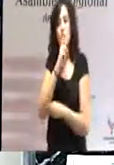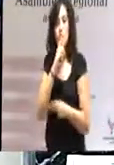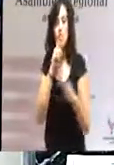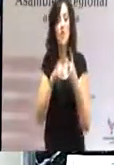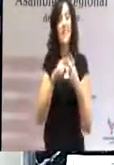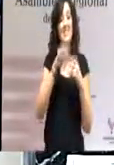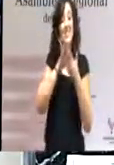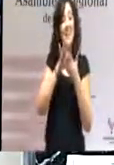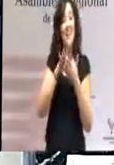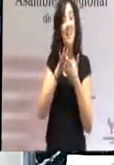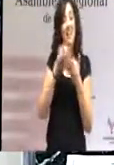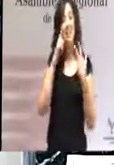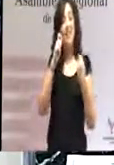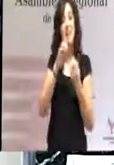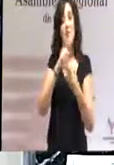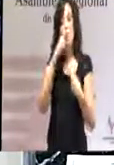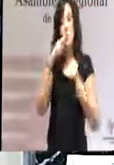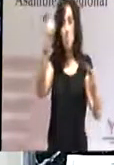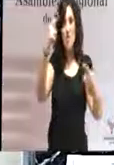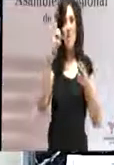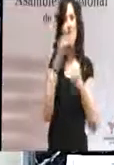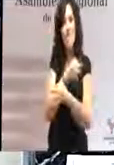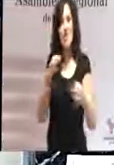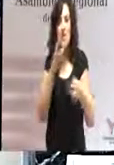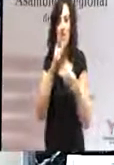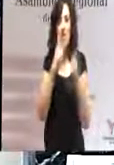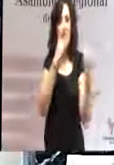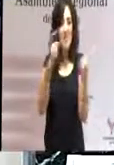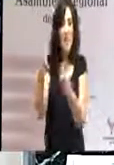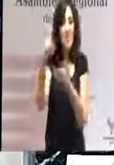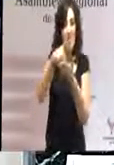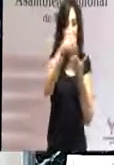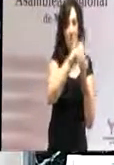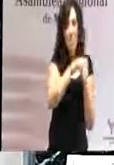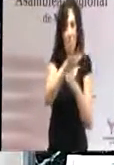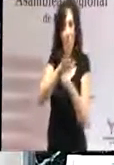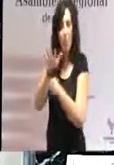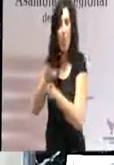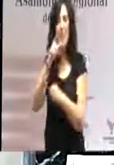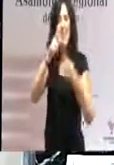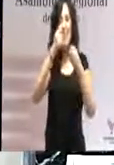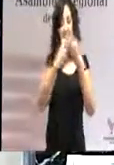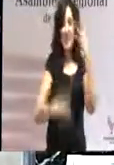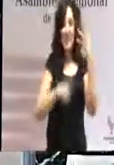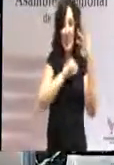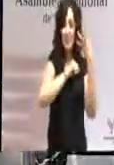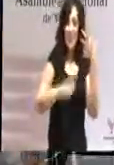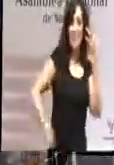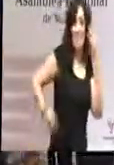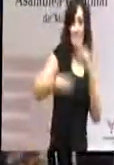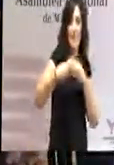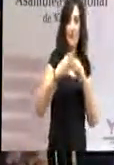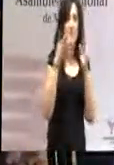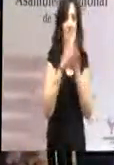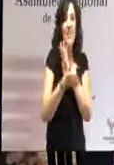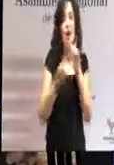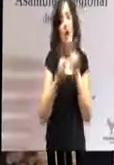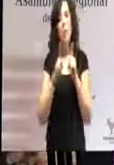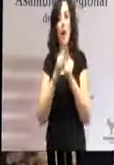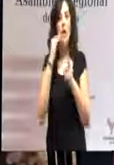eficiente y de calidad que cumpla con las demandas y necesidades del ciudadano, que reduzca la lista de espera y despeje el fantasma de